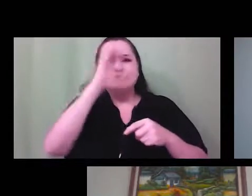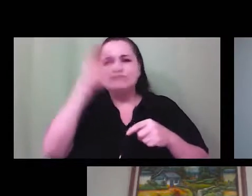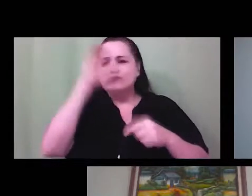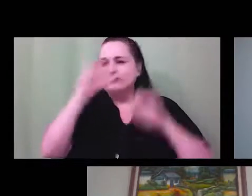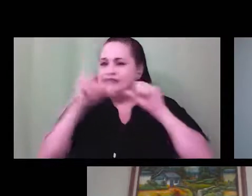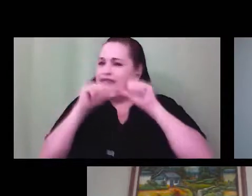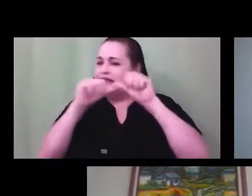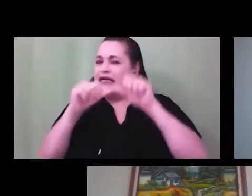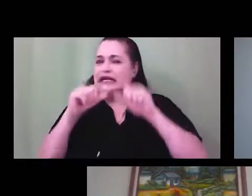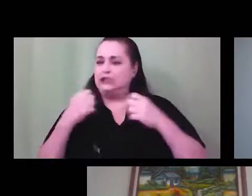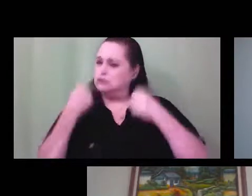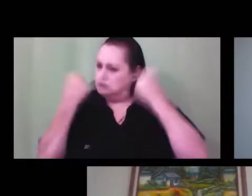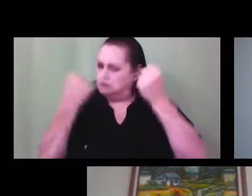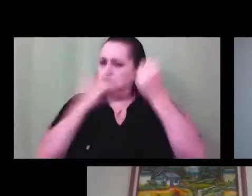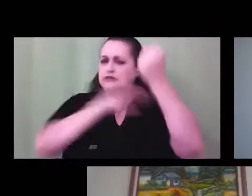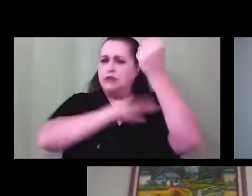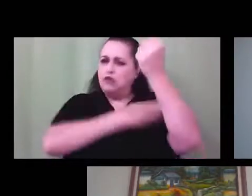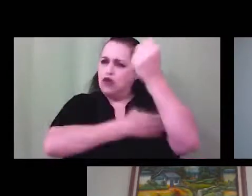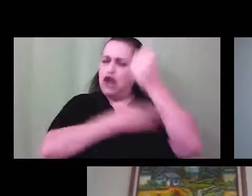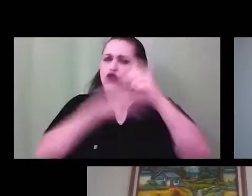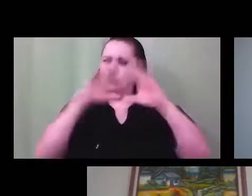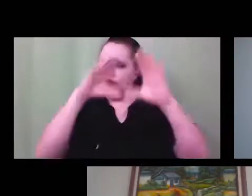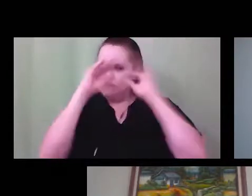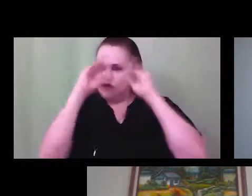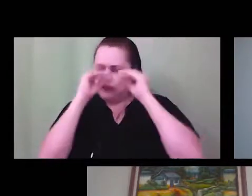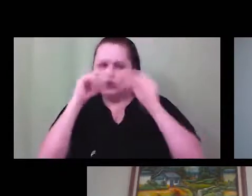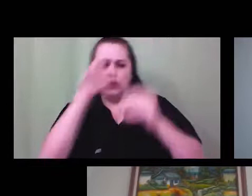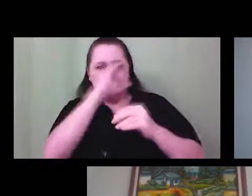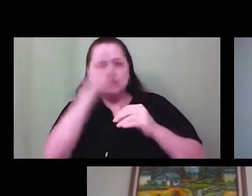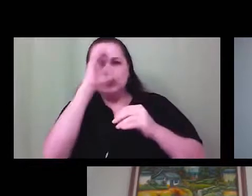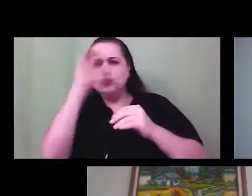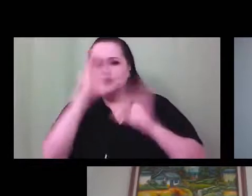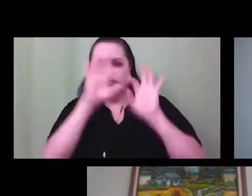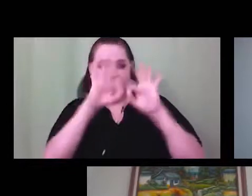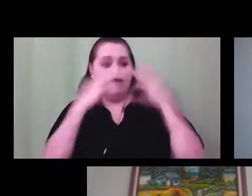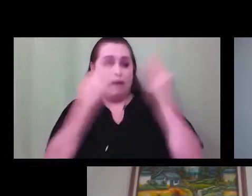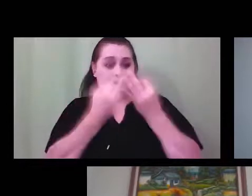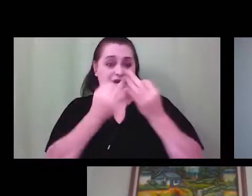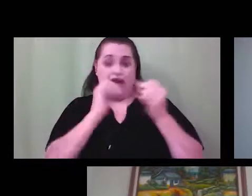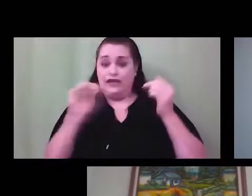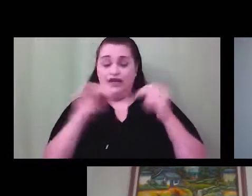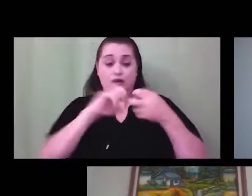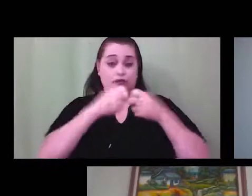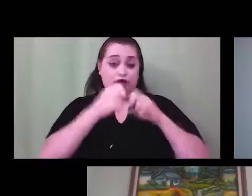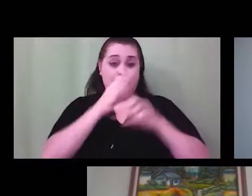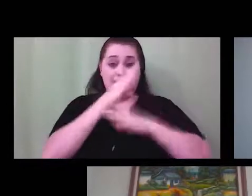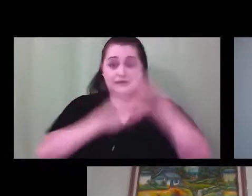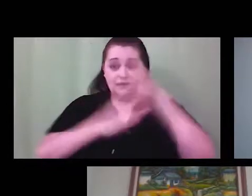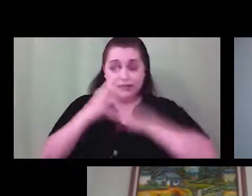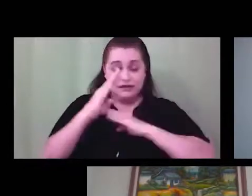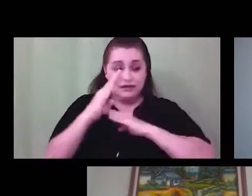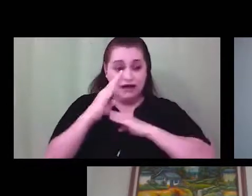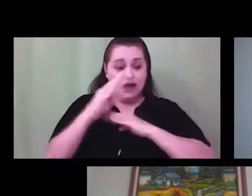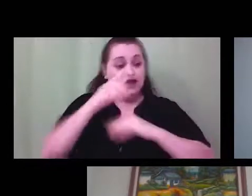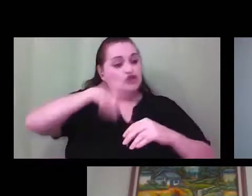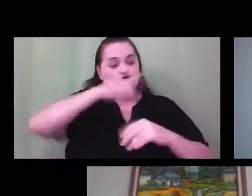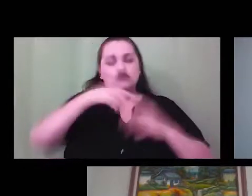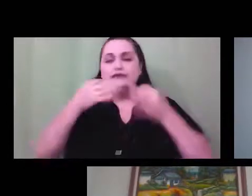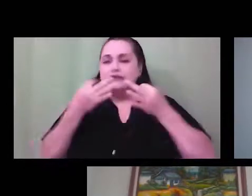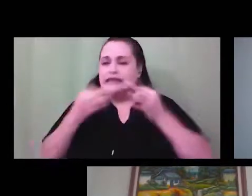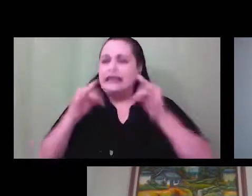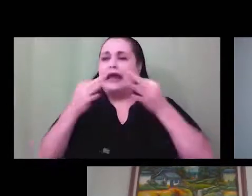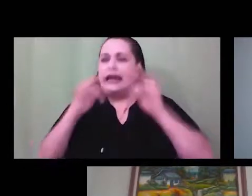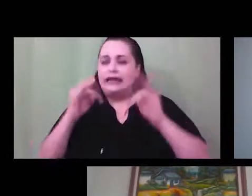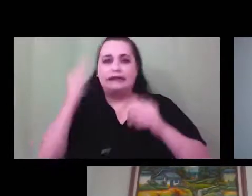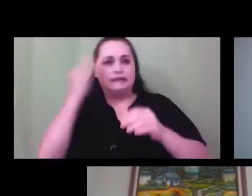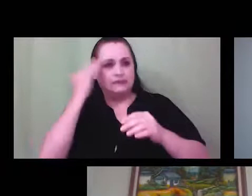seguir empoderándonos a través de la información, porque como familiares de un niño con un problema con discapacidad, nosotros tratamos de